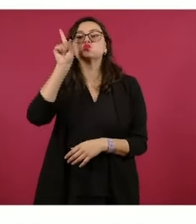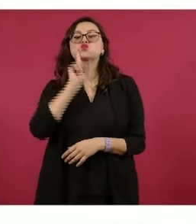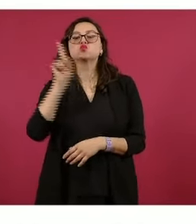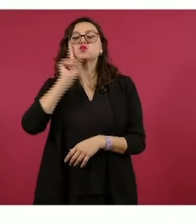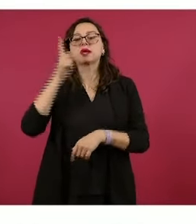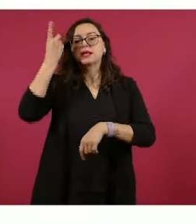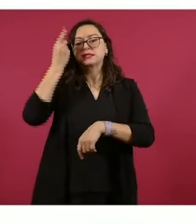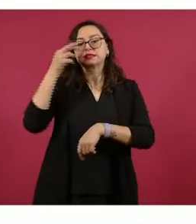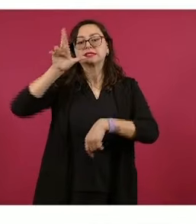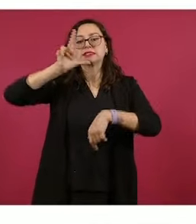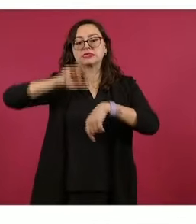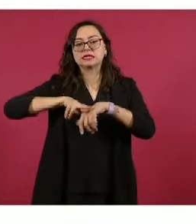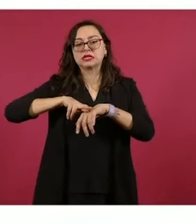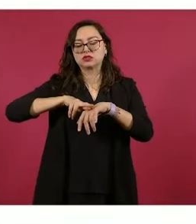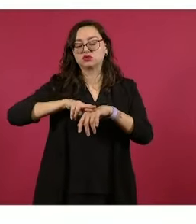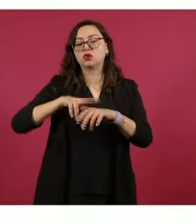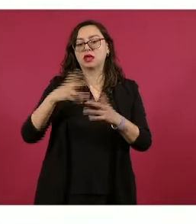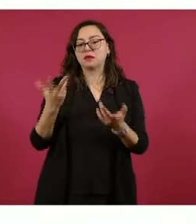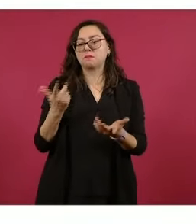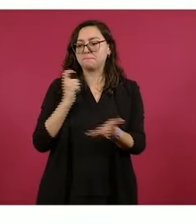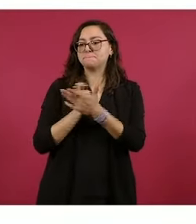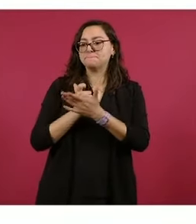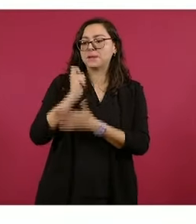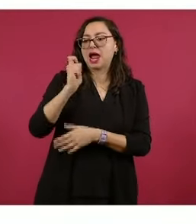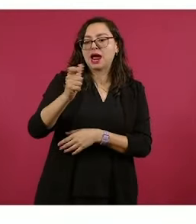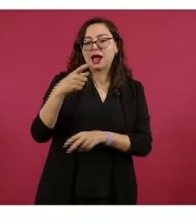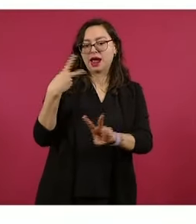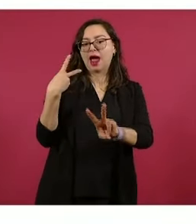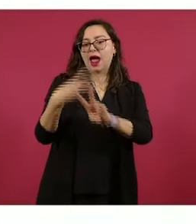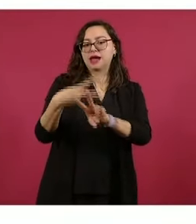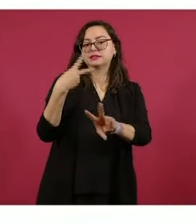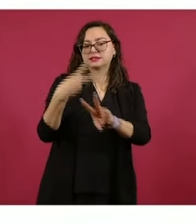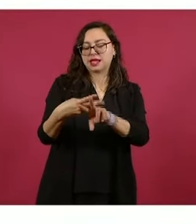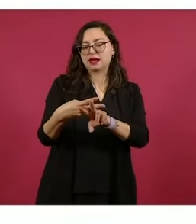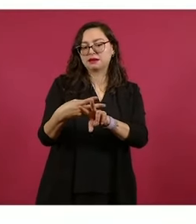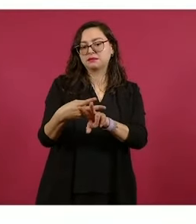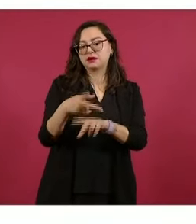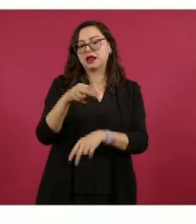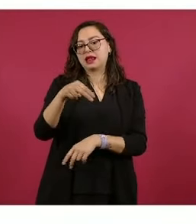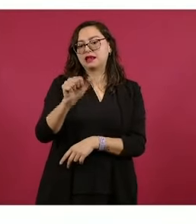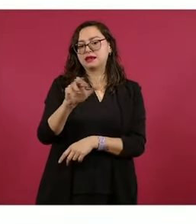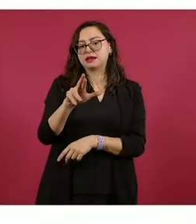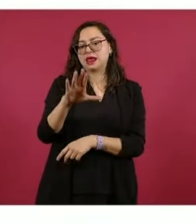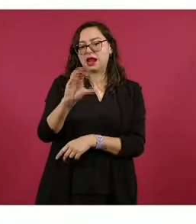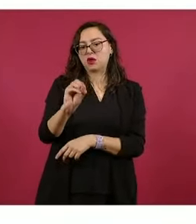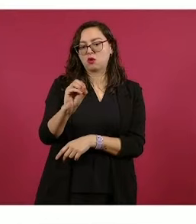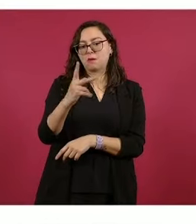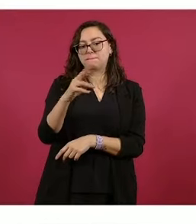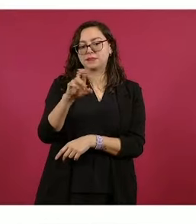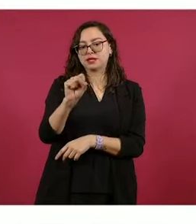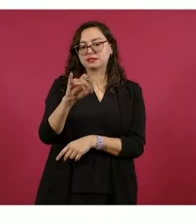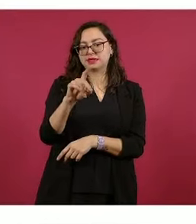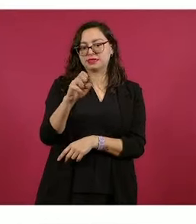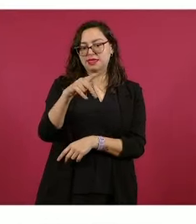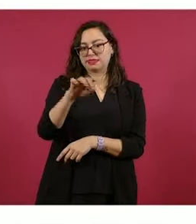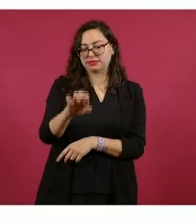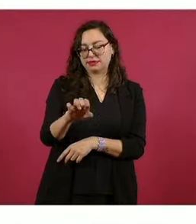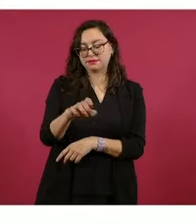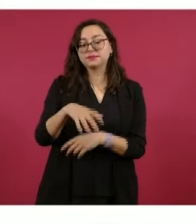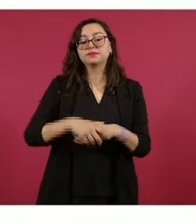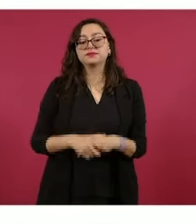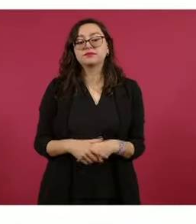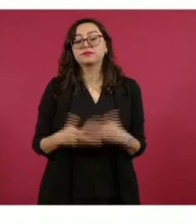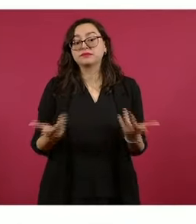narcopresidente y contra el presidente Andrés Manuel López Obrador. Apenas ayer, la revista Contralínea acaba de publicar un reportaje